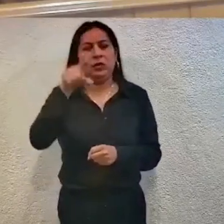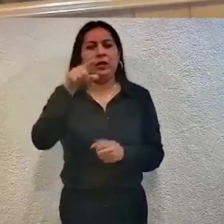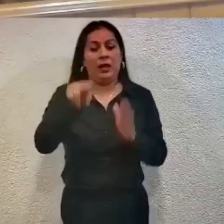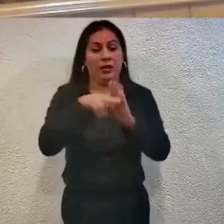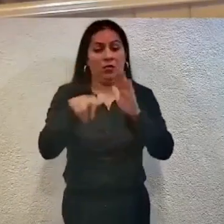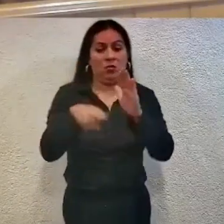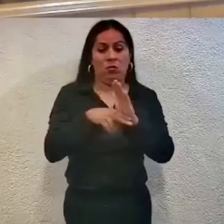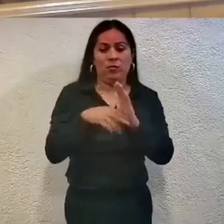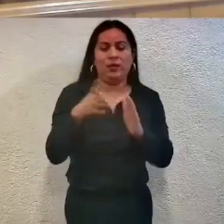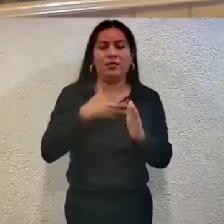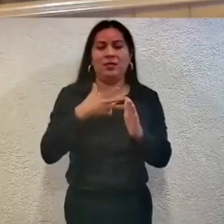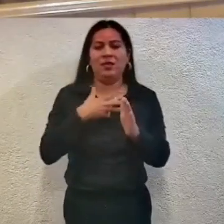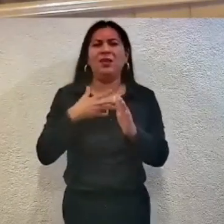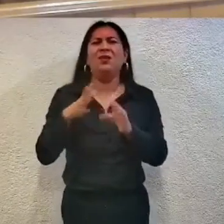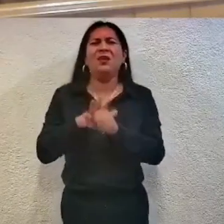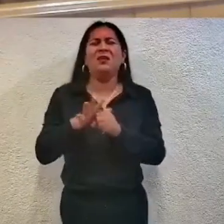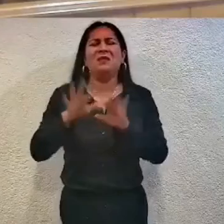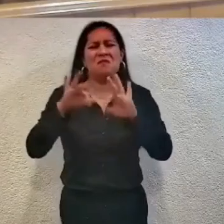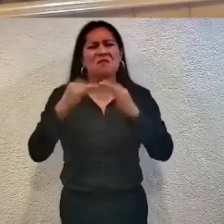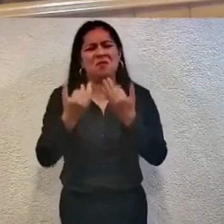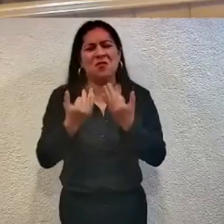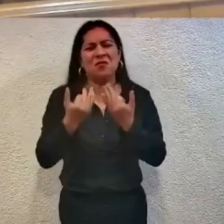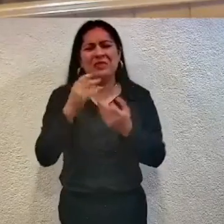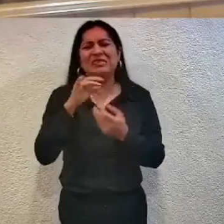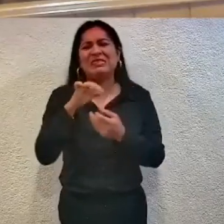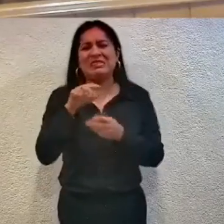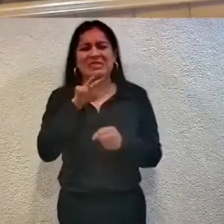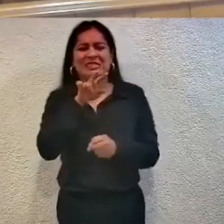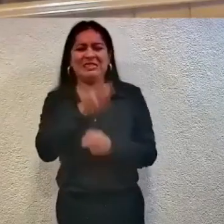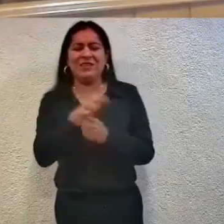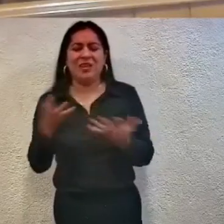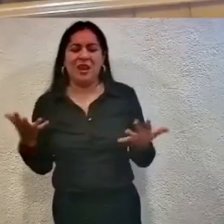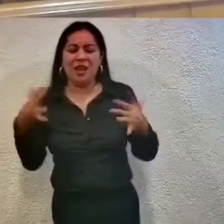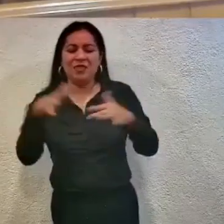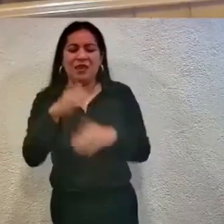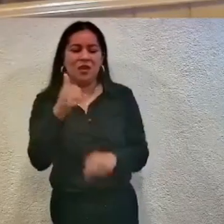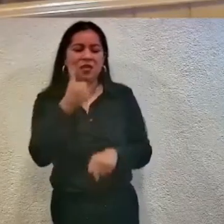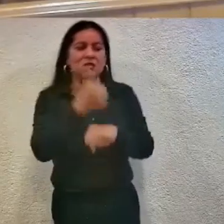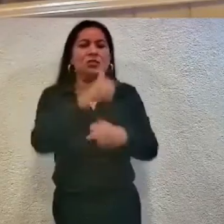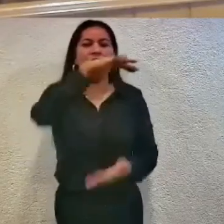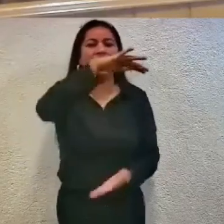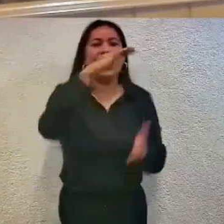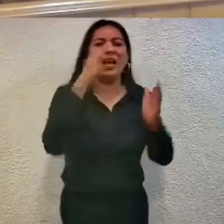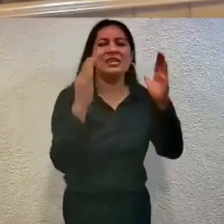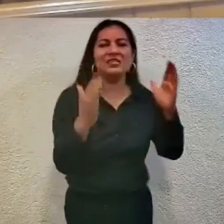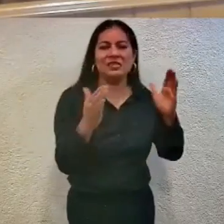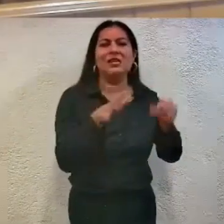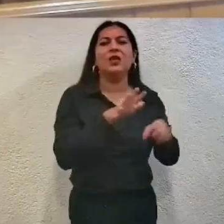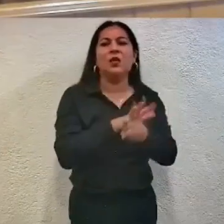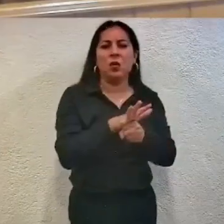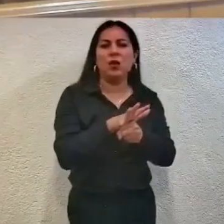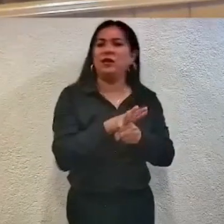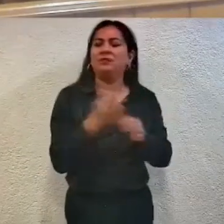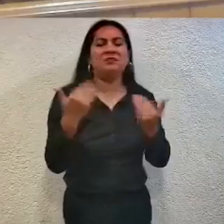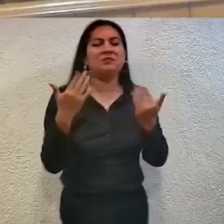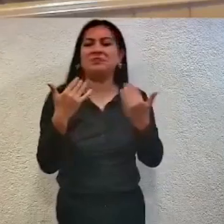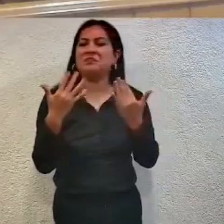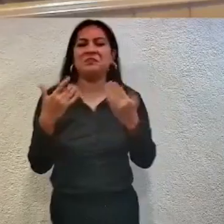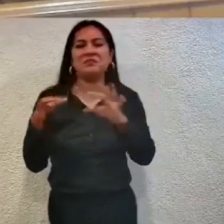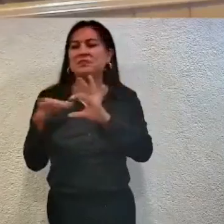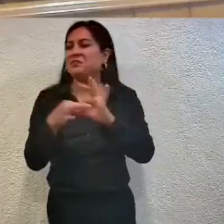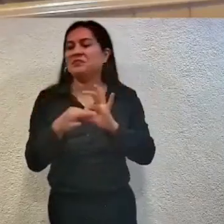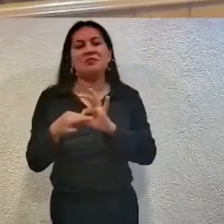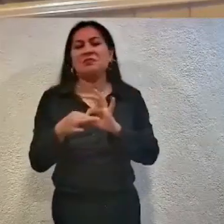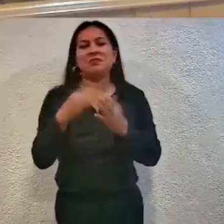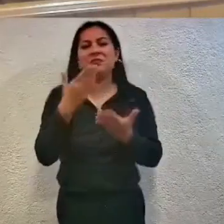porque se consideró que el supuesto normativo tiene que ver con irregularidades que se den en la integración e instalación de la casilla, lo